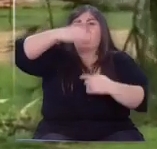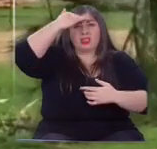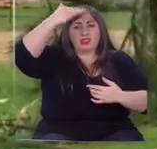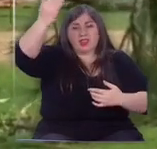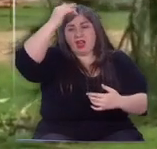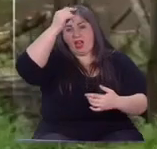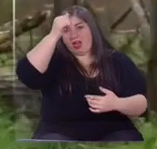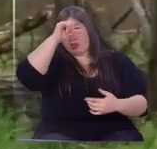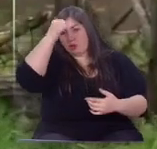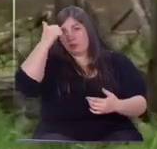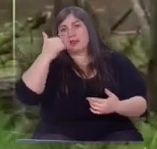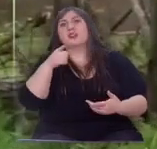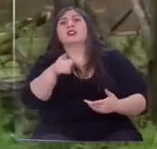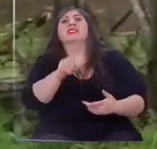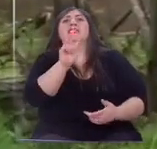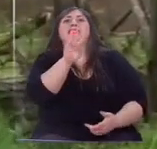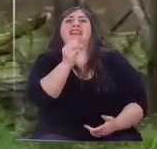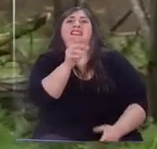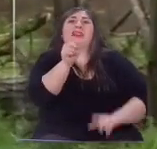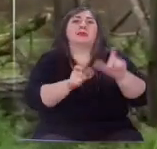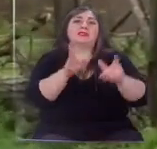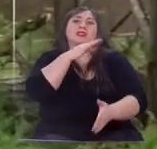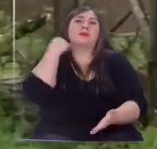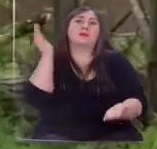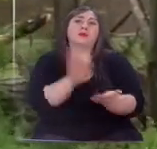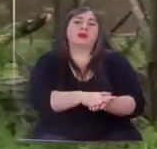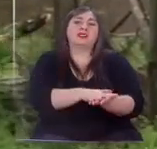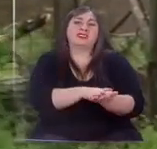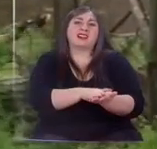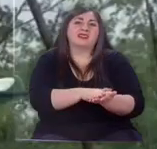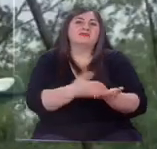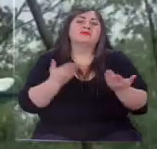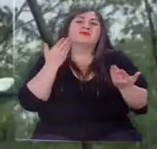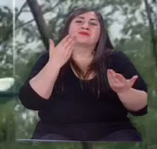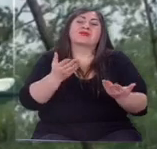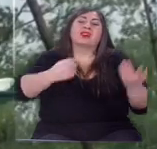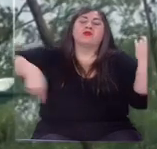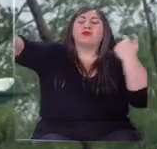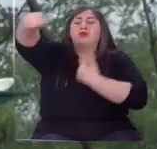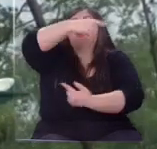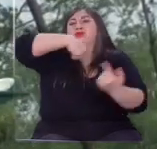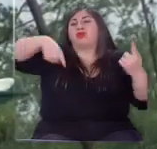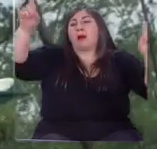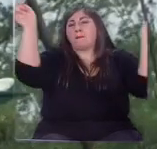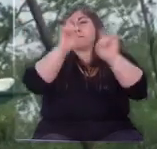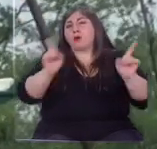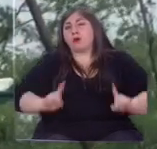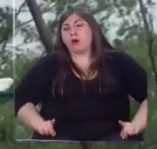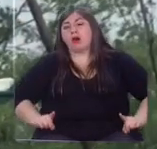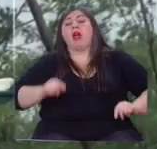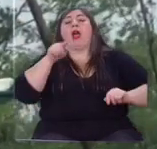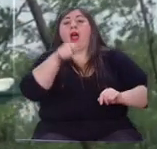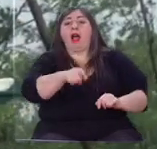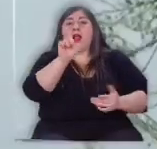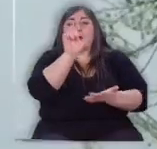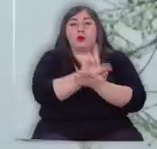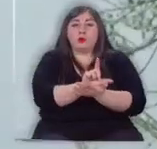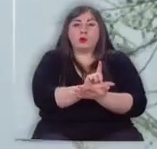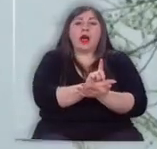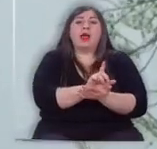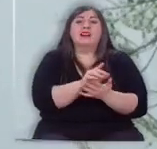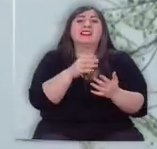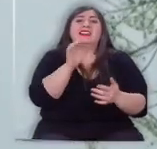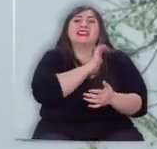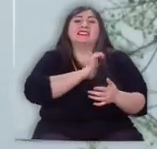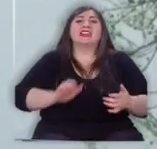de día lunes, que dejó al menos 30 personas fallecidas. Una serie de tornados, tormentas eléctricas que azotaron la zona principalmente del